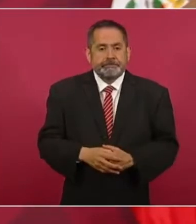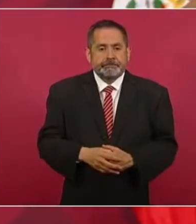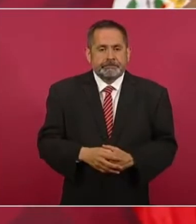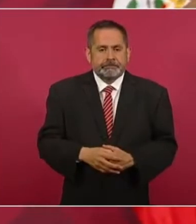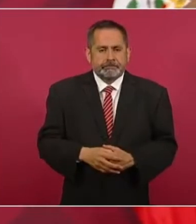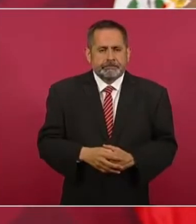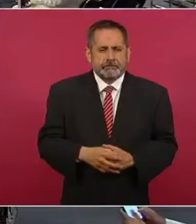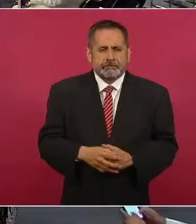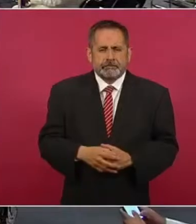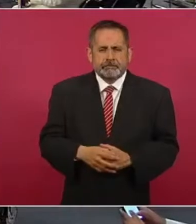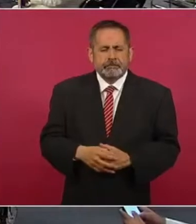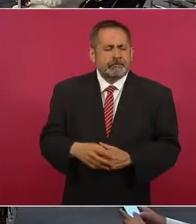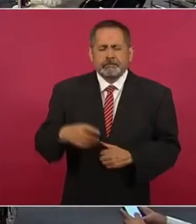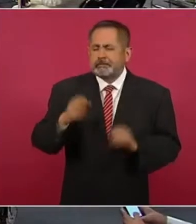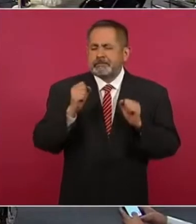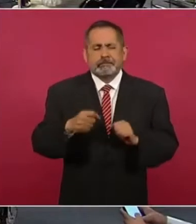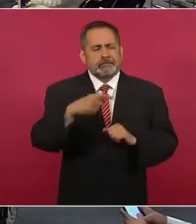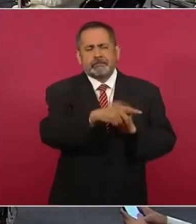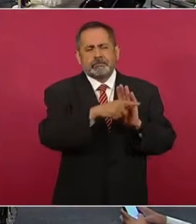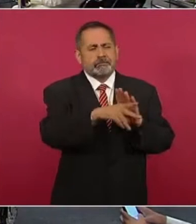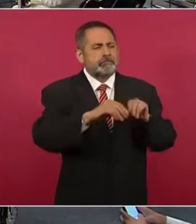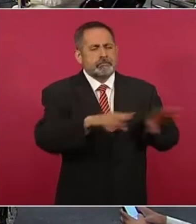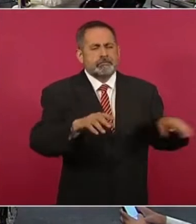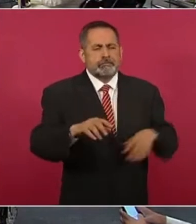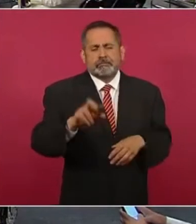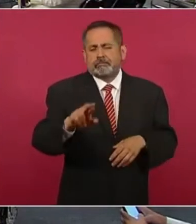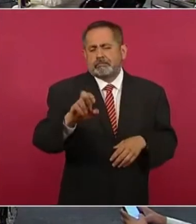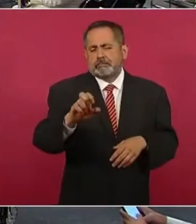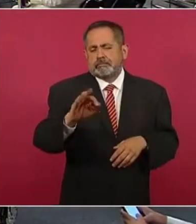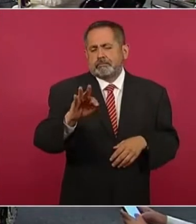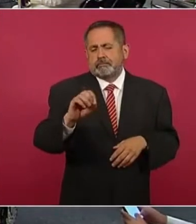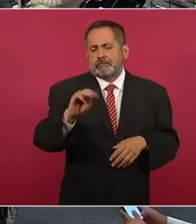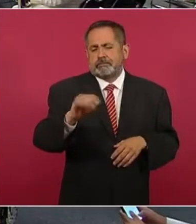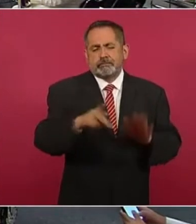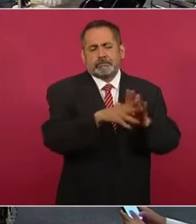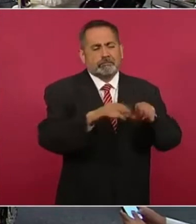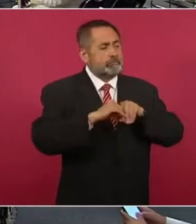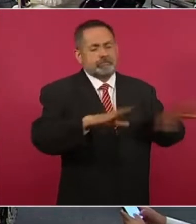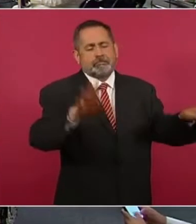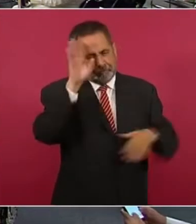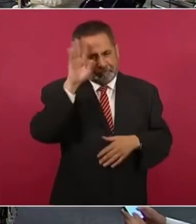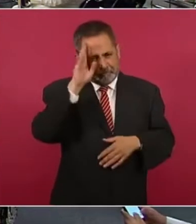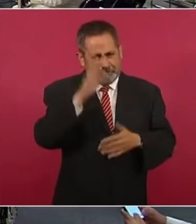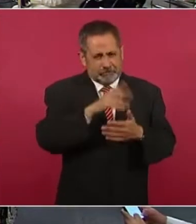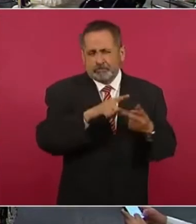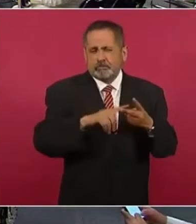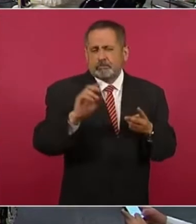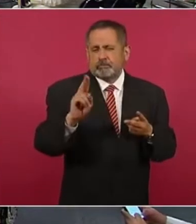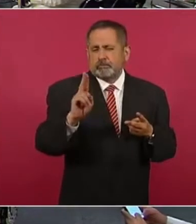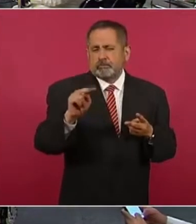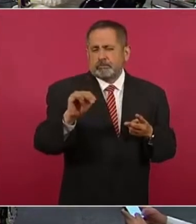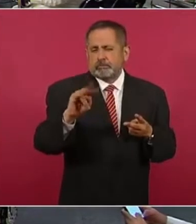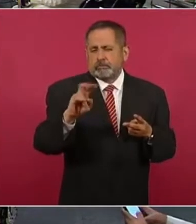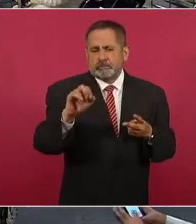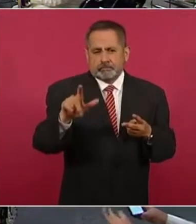¿Lo debe traer en 8 Reforma o no? A ver, ponlo. O Universal.